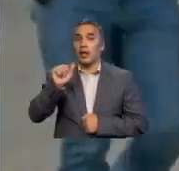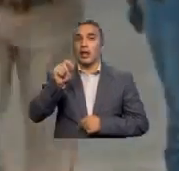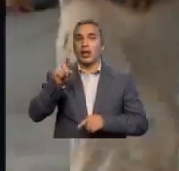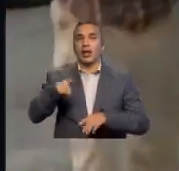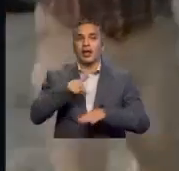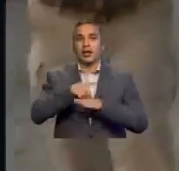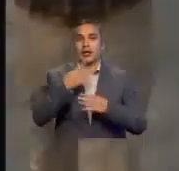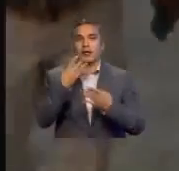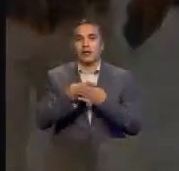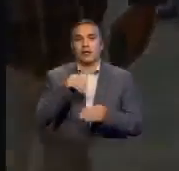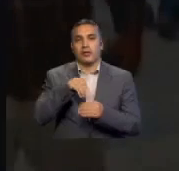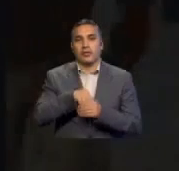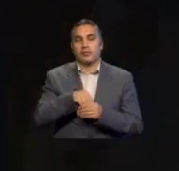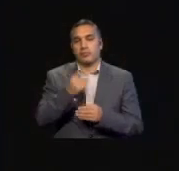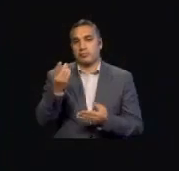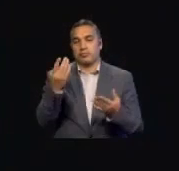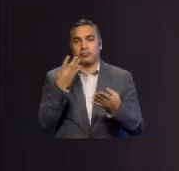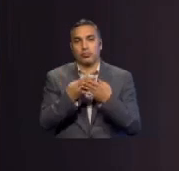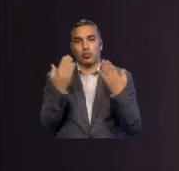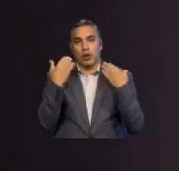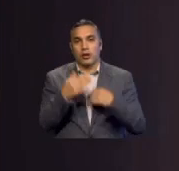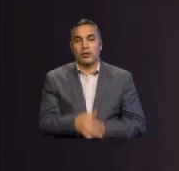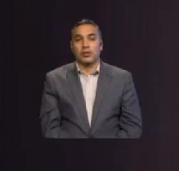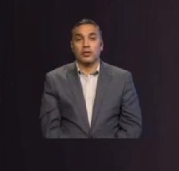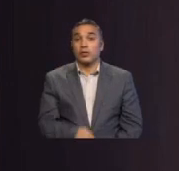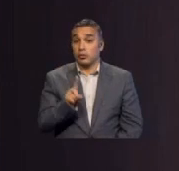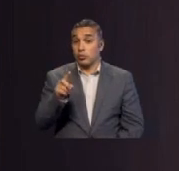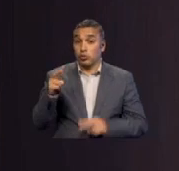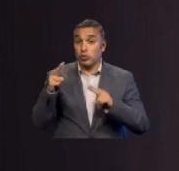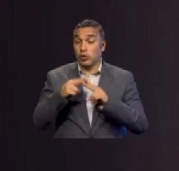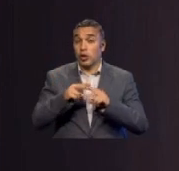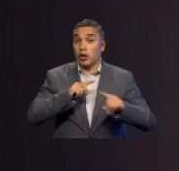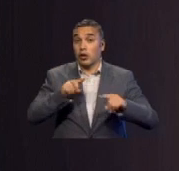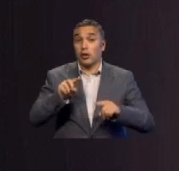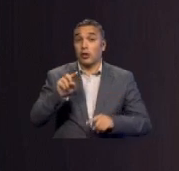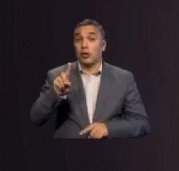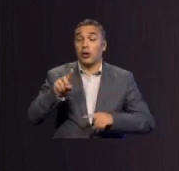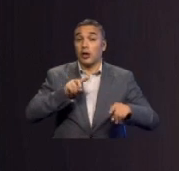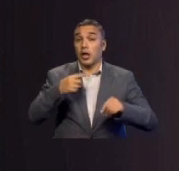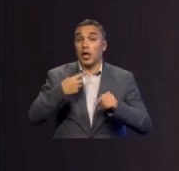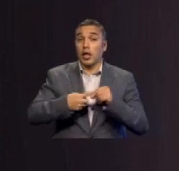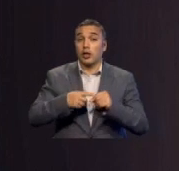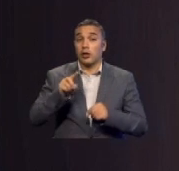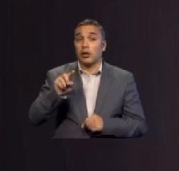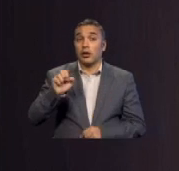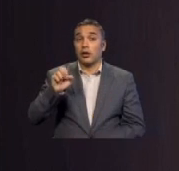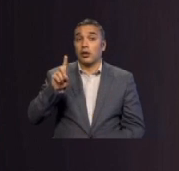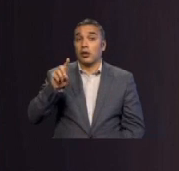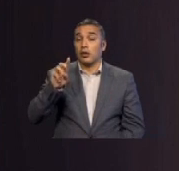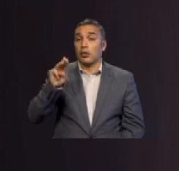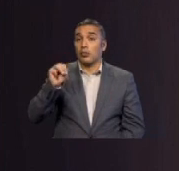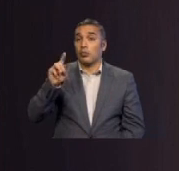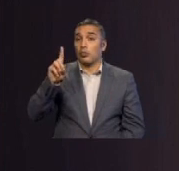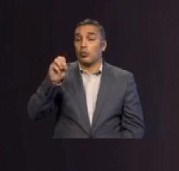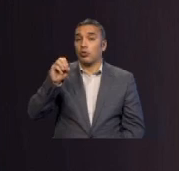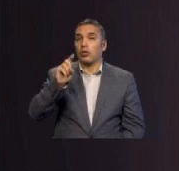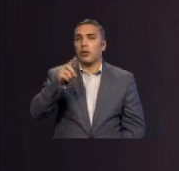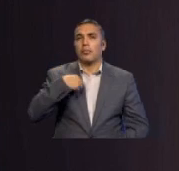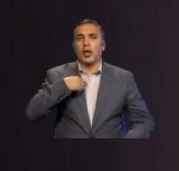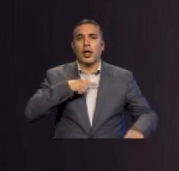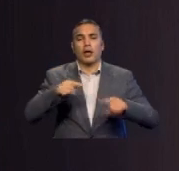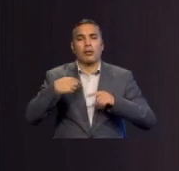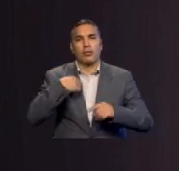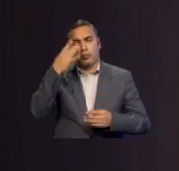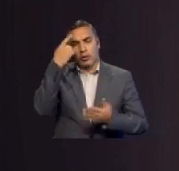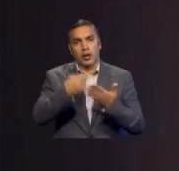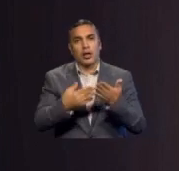de la penitenciaría del litoral. ¿Usted conoce al general, a un general de Quito, Edmundo? Edmundo Moncayo es mi jefe.